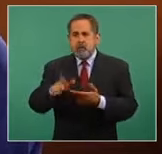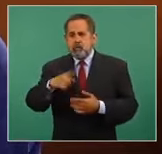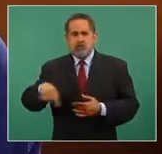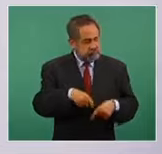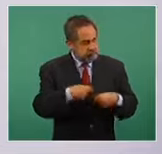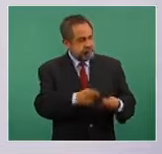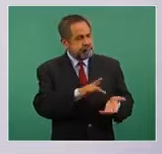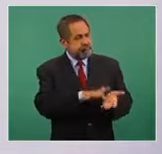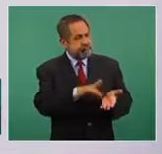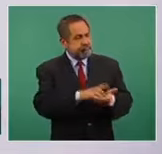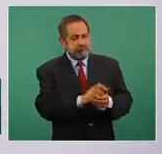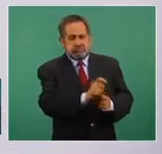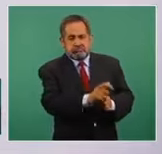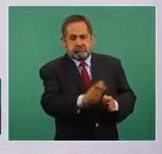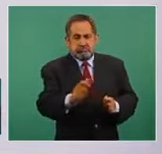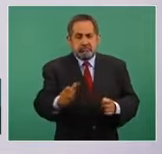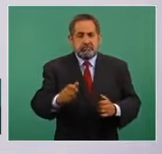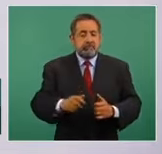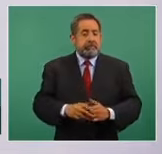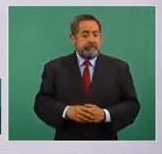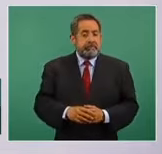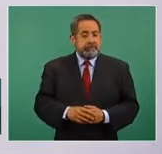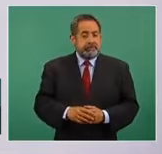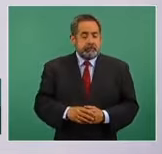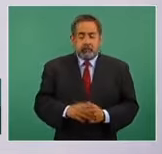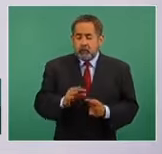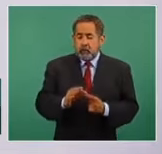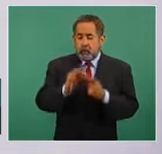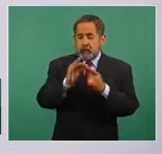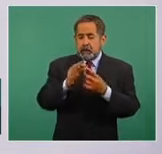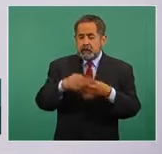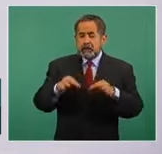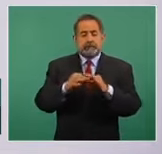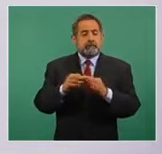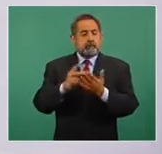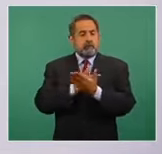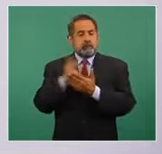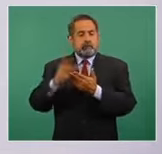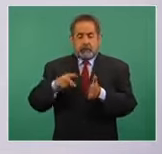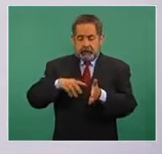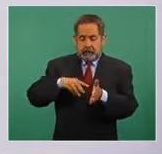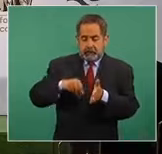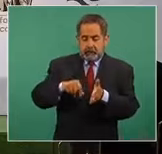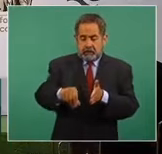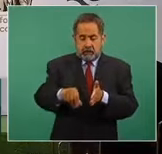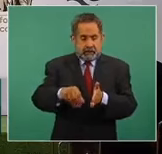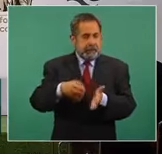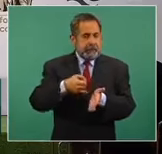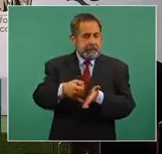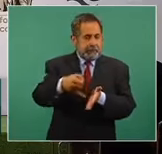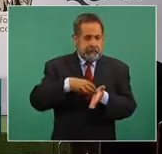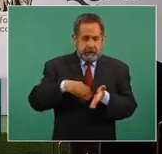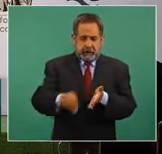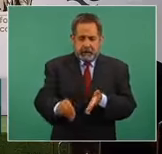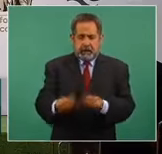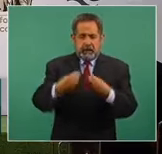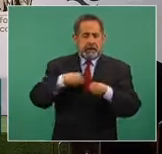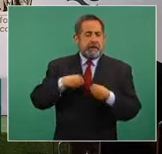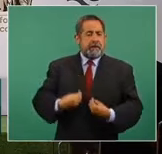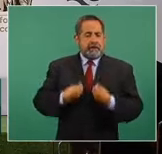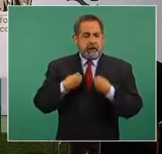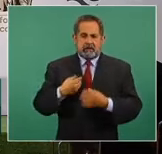México. Mención especial merece el programa Sembrando Vida, por tratarse